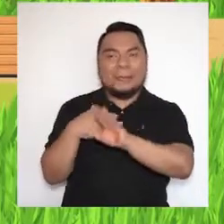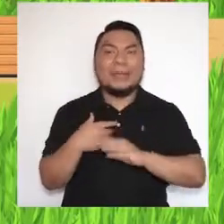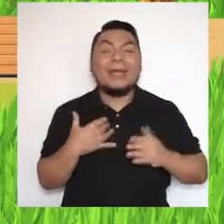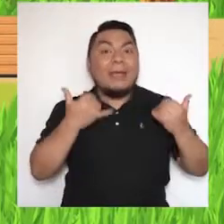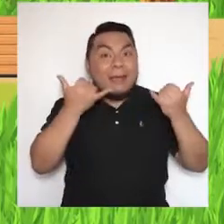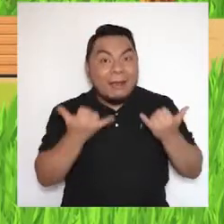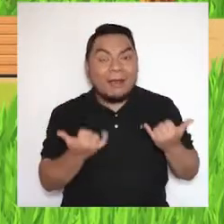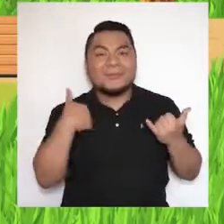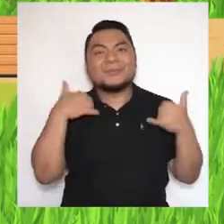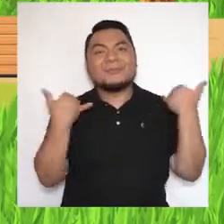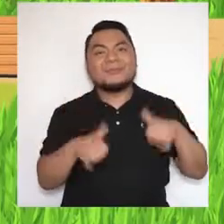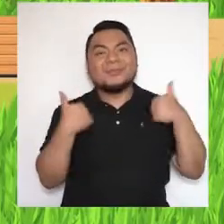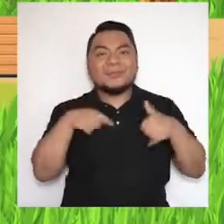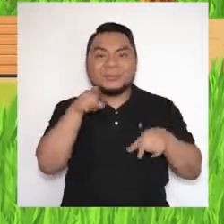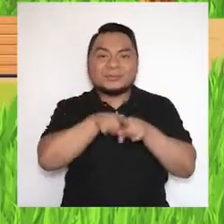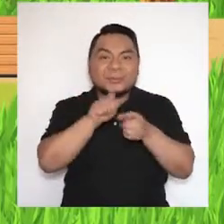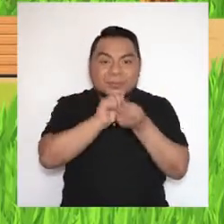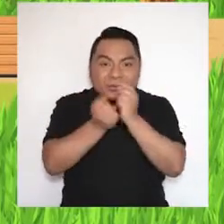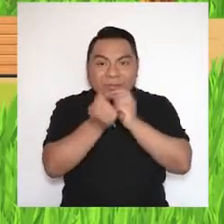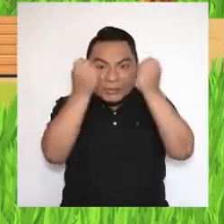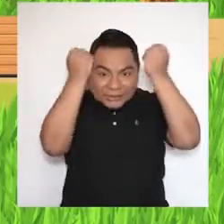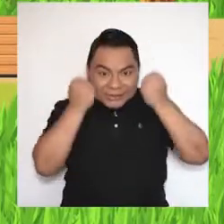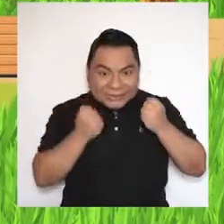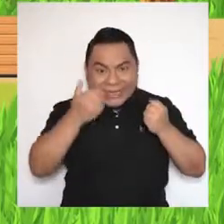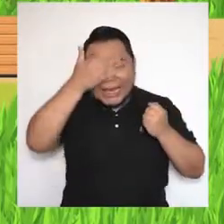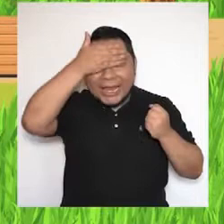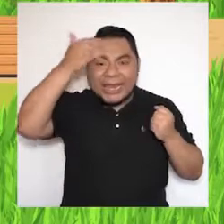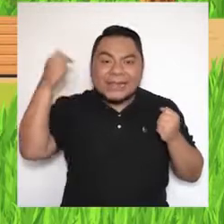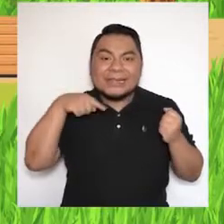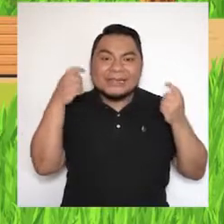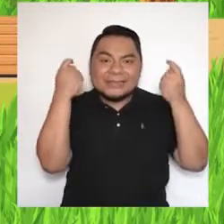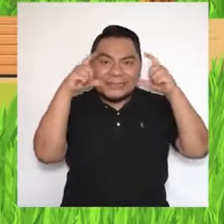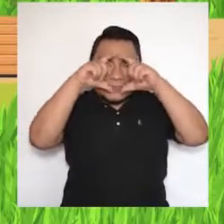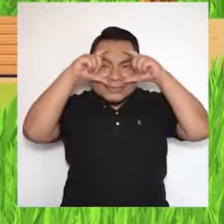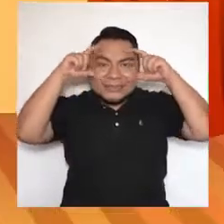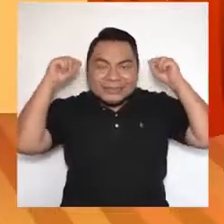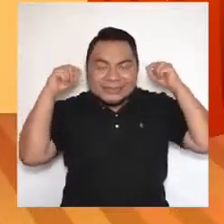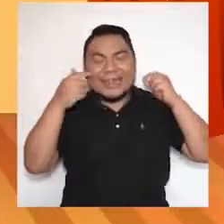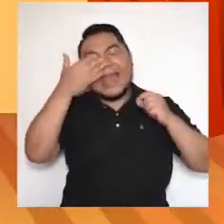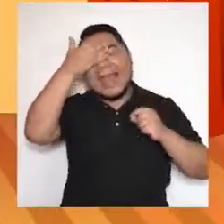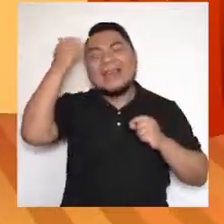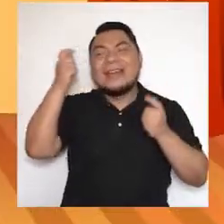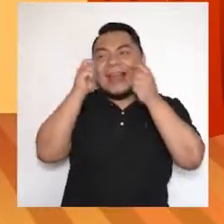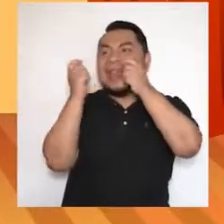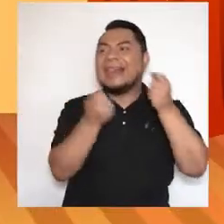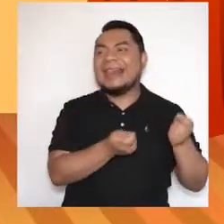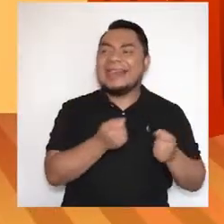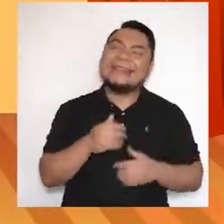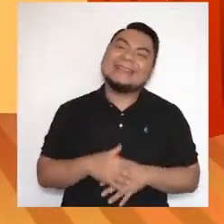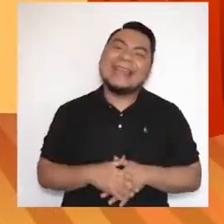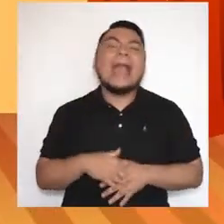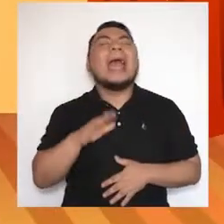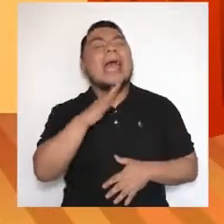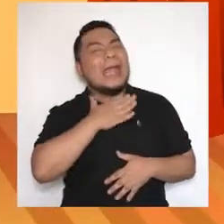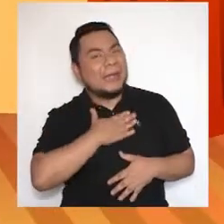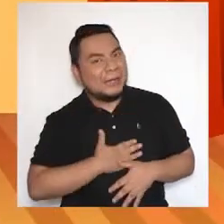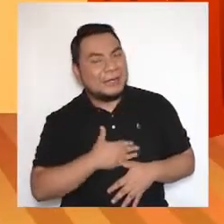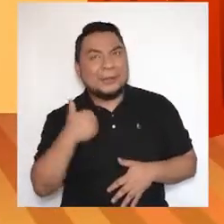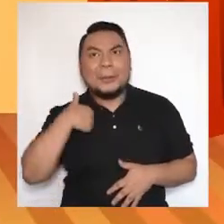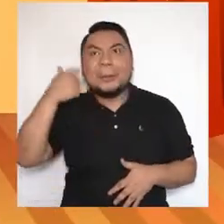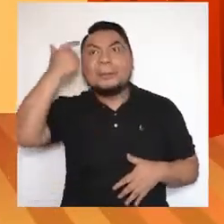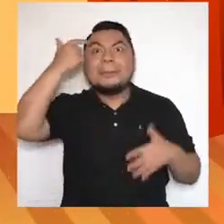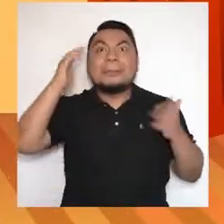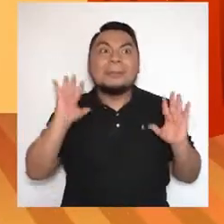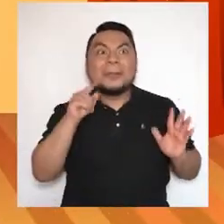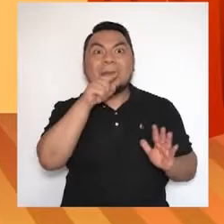hoy estuve jugando a disfrazarme y olvidé quitarme este antifaz antes de llamarte. ¡Qué bueno! Por un momento pensé